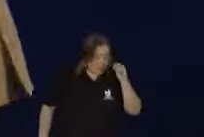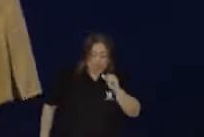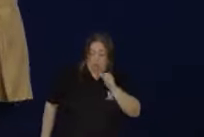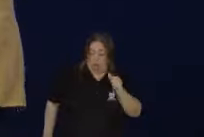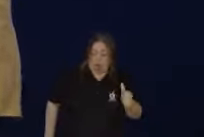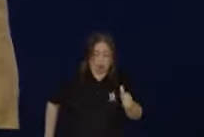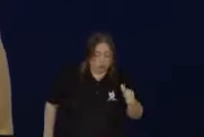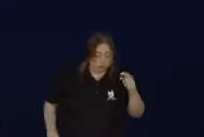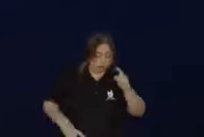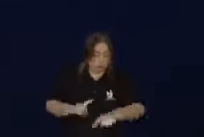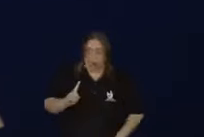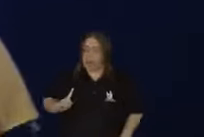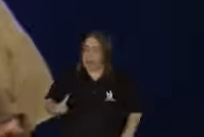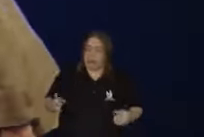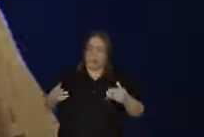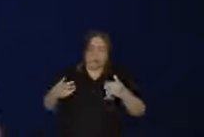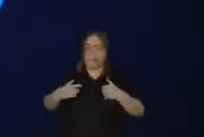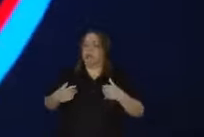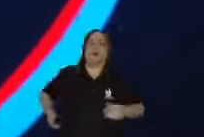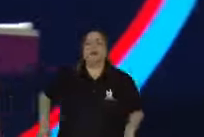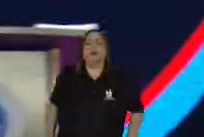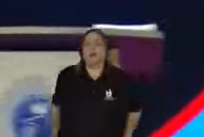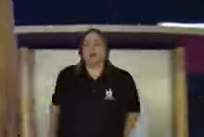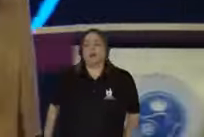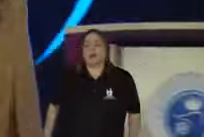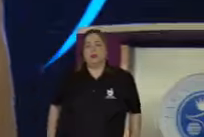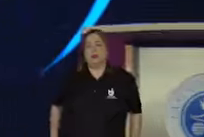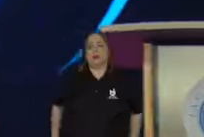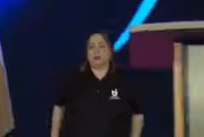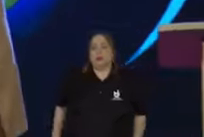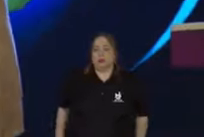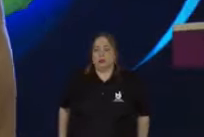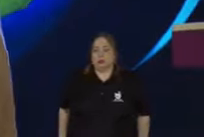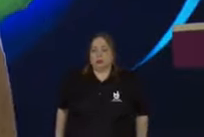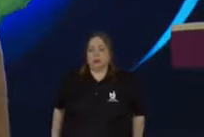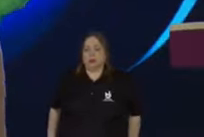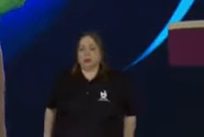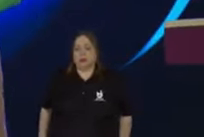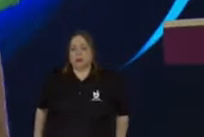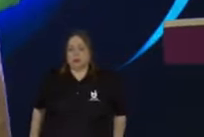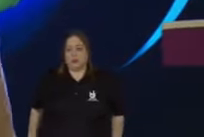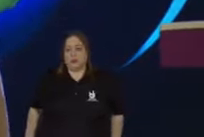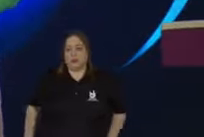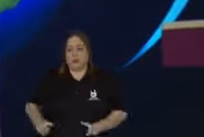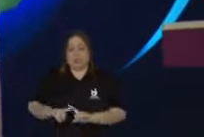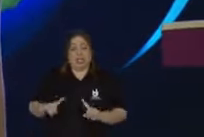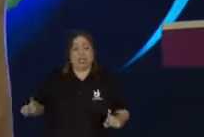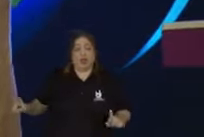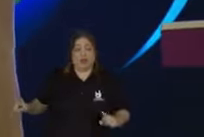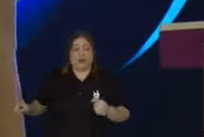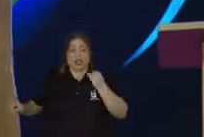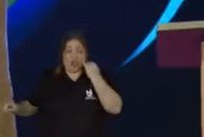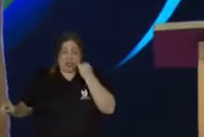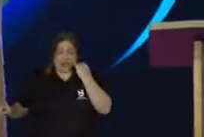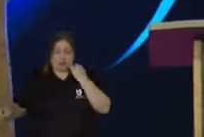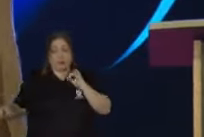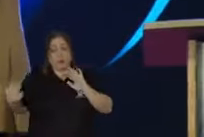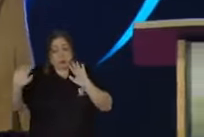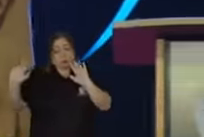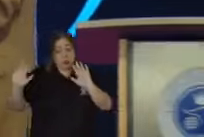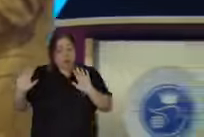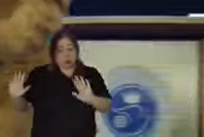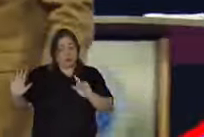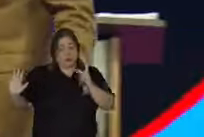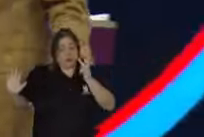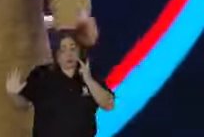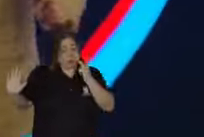puedes, si no nos logra hundir, tiene el otro plan. Eres maravilloso, eres extraordinario. Mira lo que has logrado con